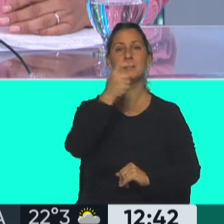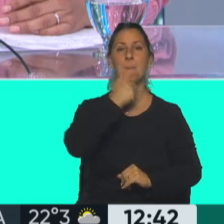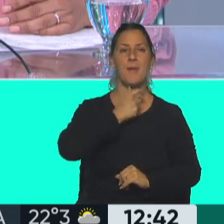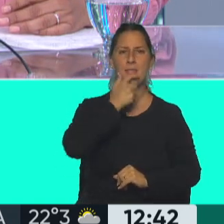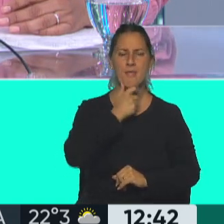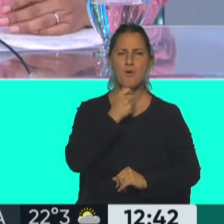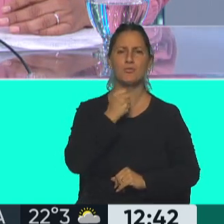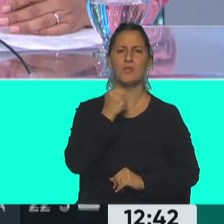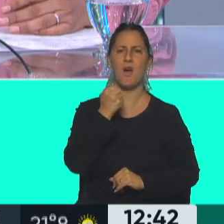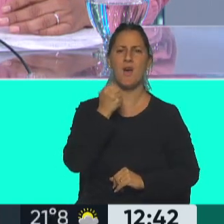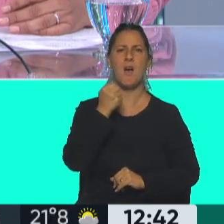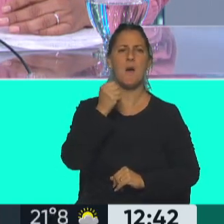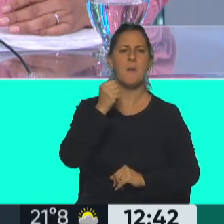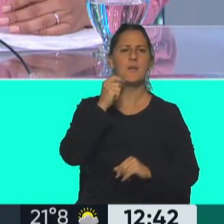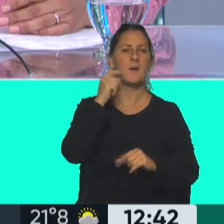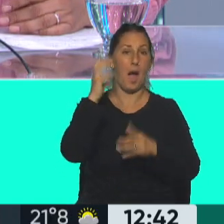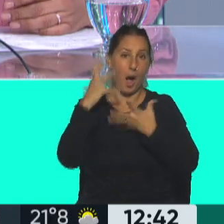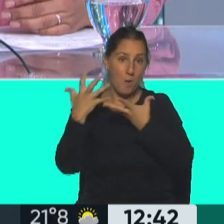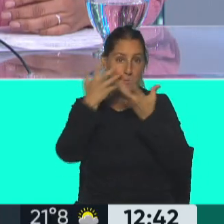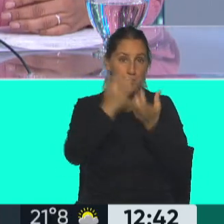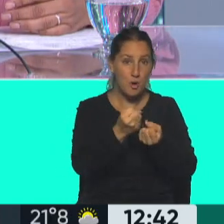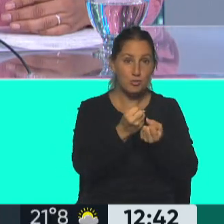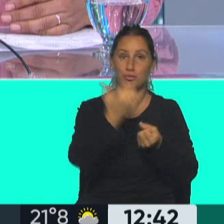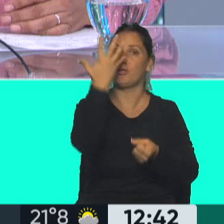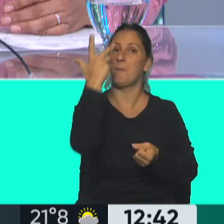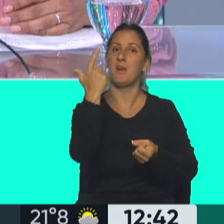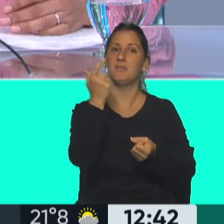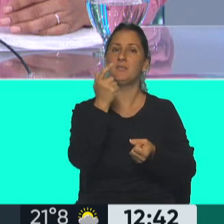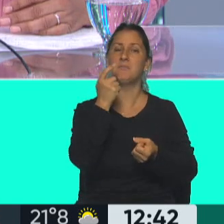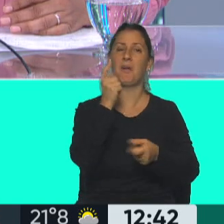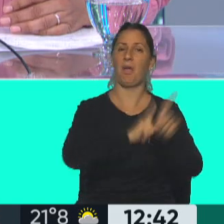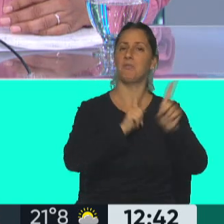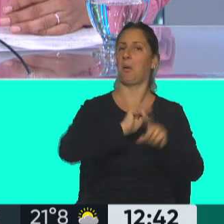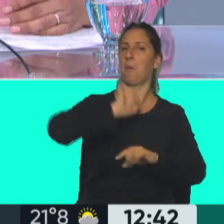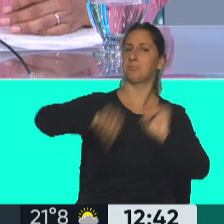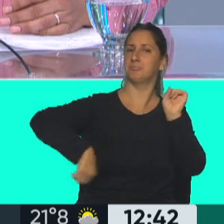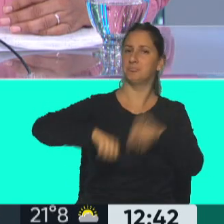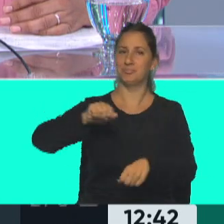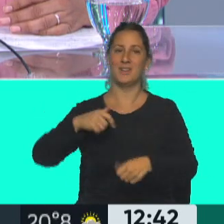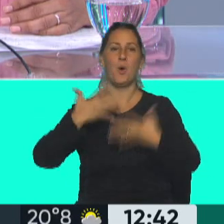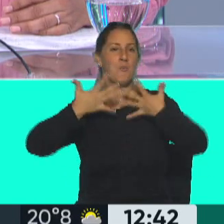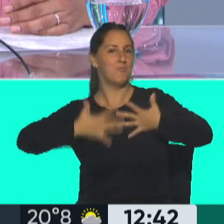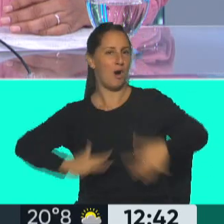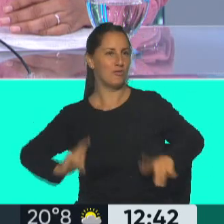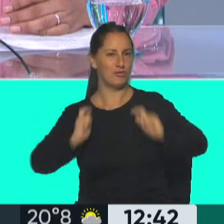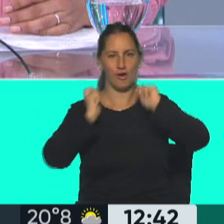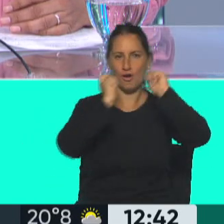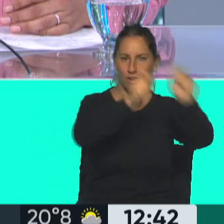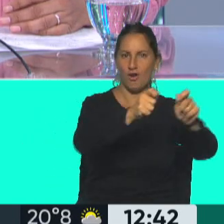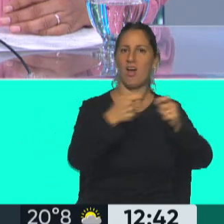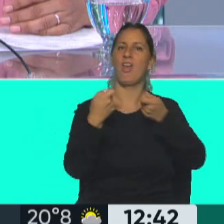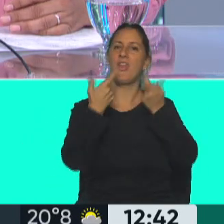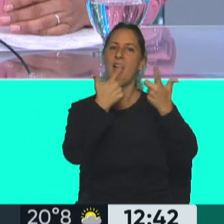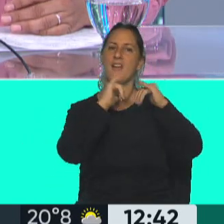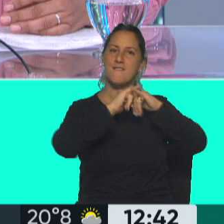puede desconocer la el apoyo que ellos brindaron al general San Martín no a quien le regalaron un Poncho a quien apoyaron con toda la información y